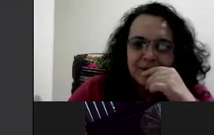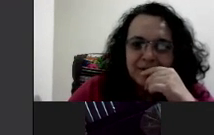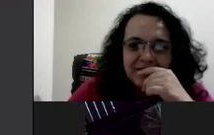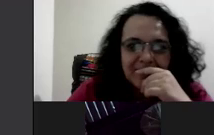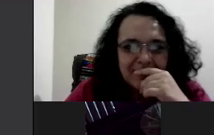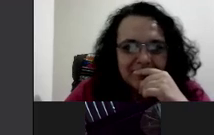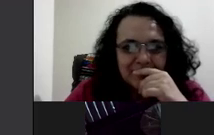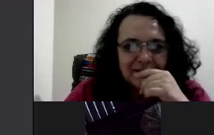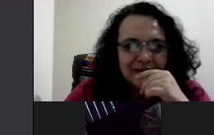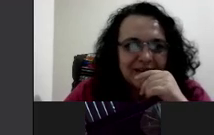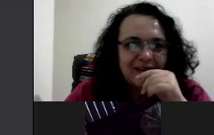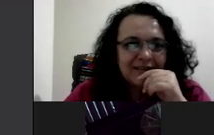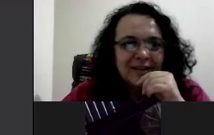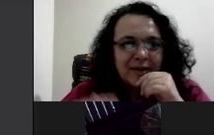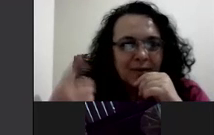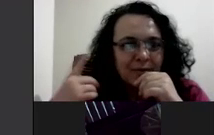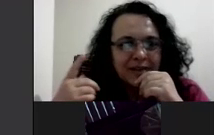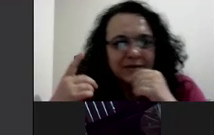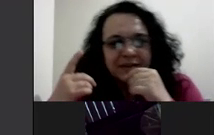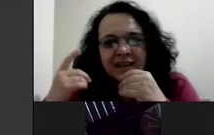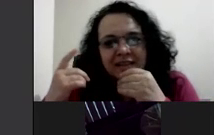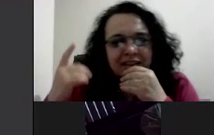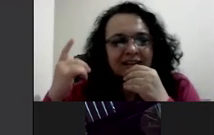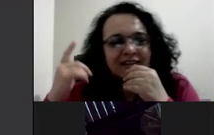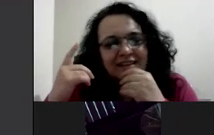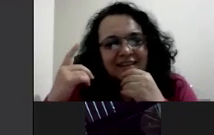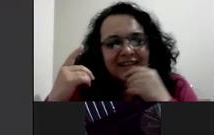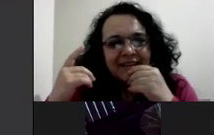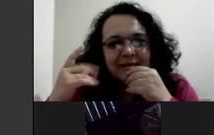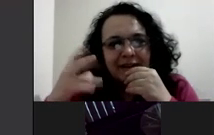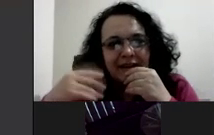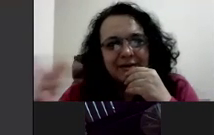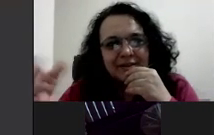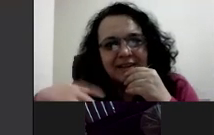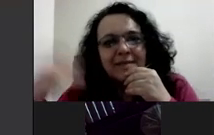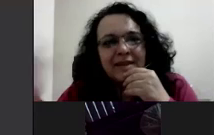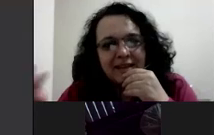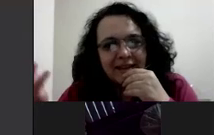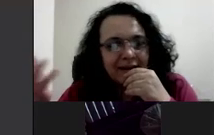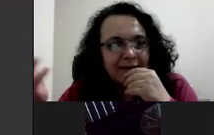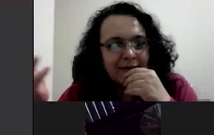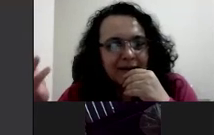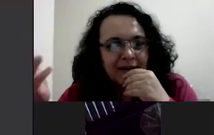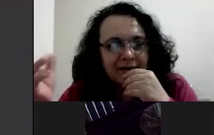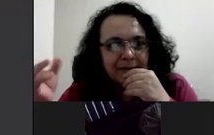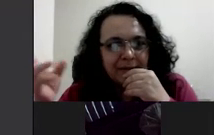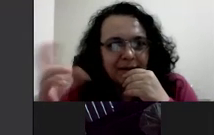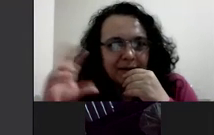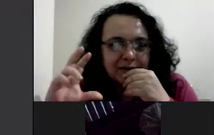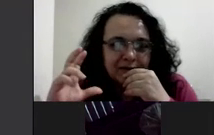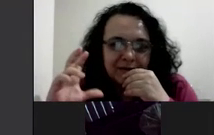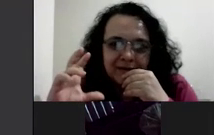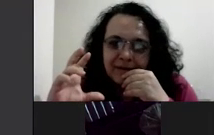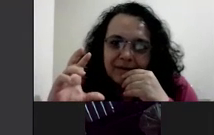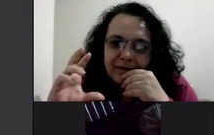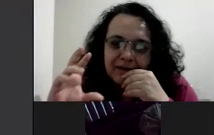de multivitamina de un solo, o sea, con una suficiente, ¿verdad? Y cuando se termine hay que comprar la otra, porque cuando